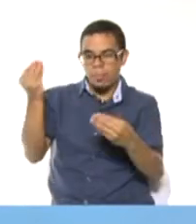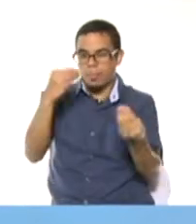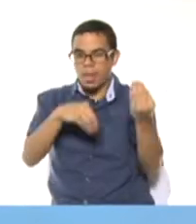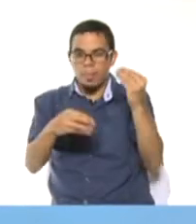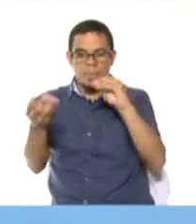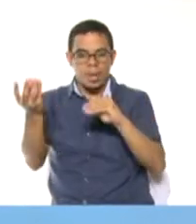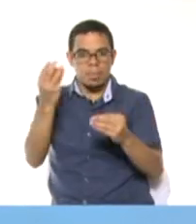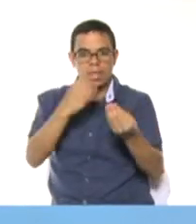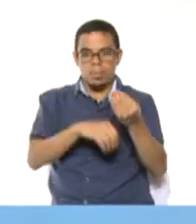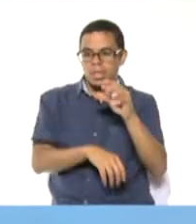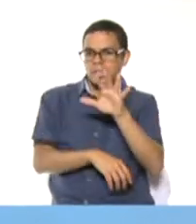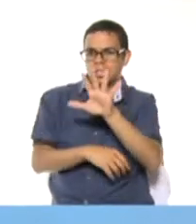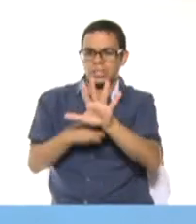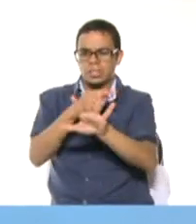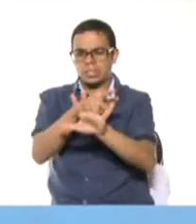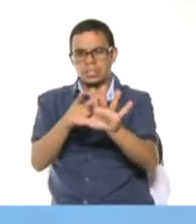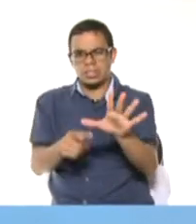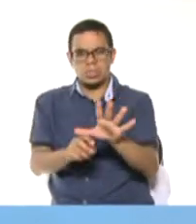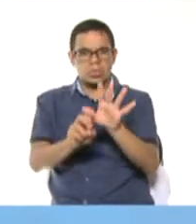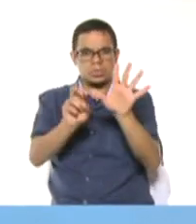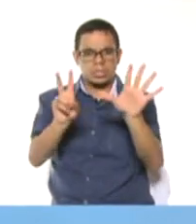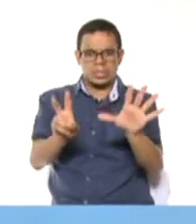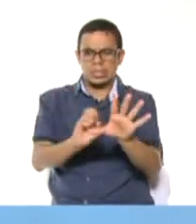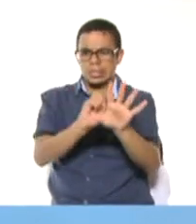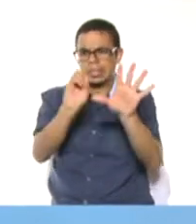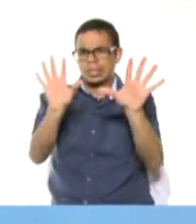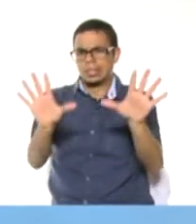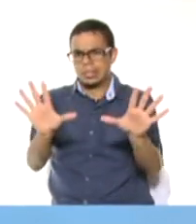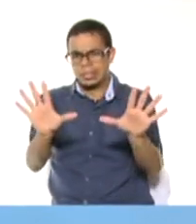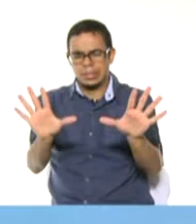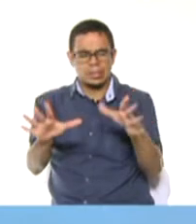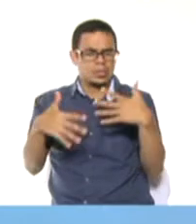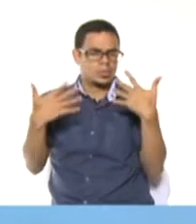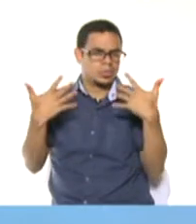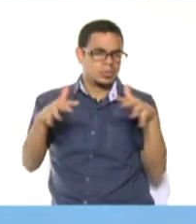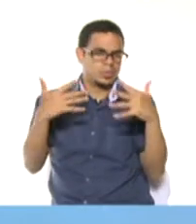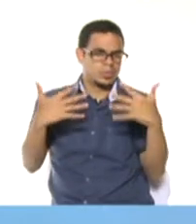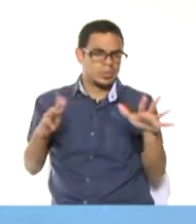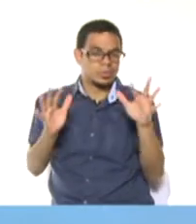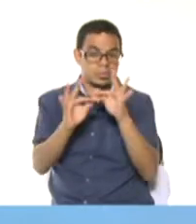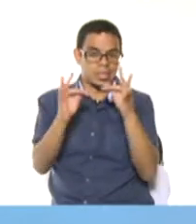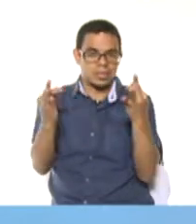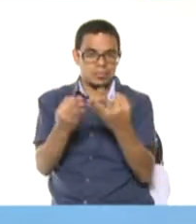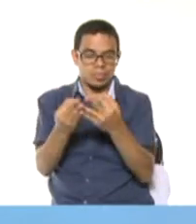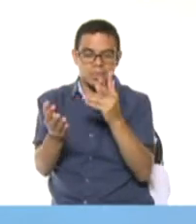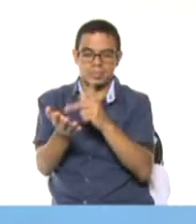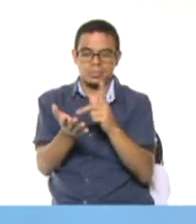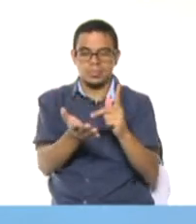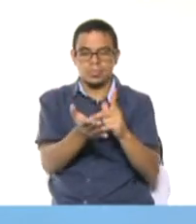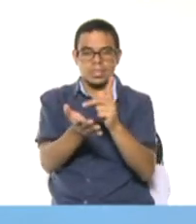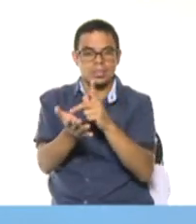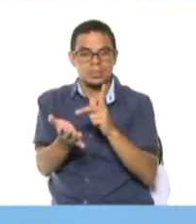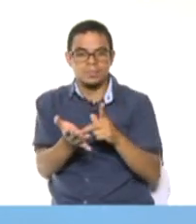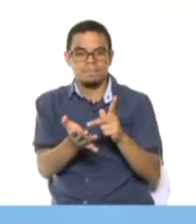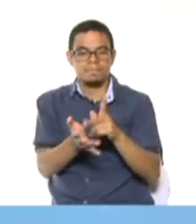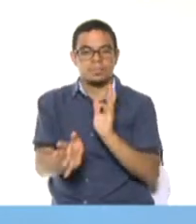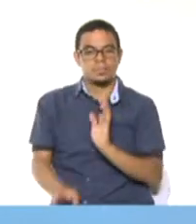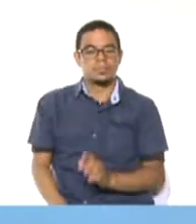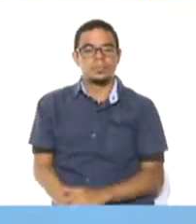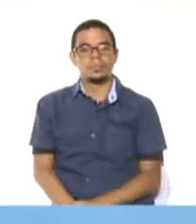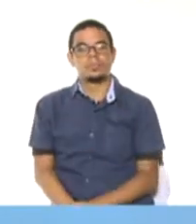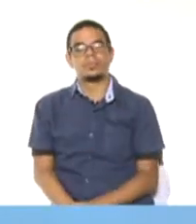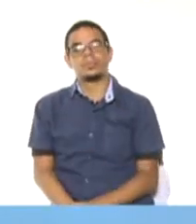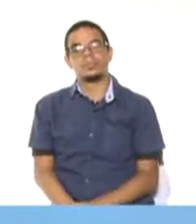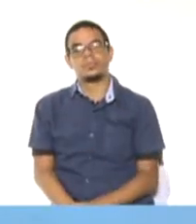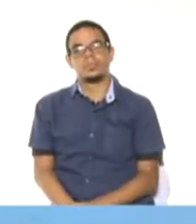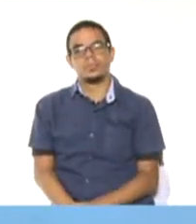Pueden ser 5, 7, 10, a donde toda la familia participe. Puede participar nuestra niña y niño y también los